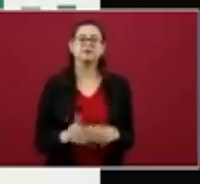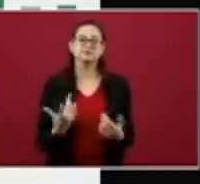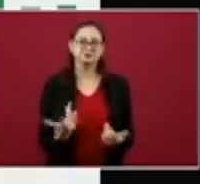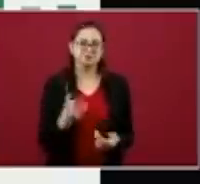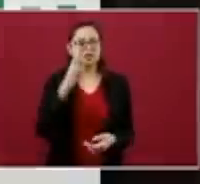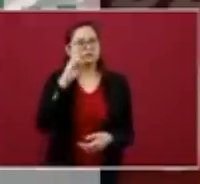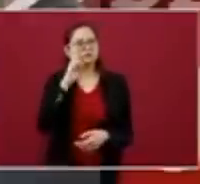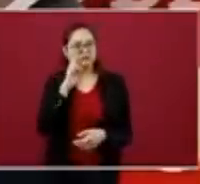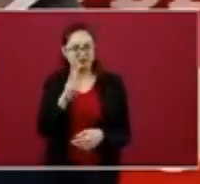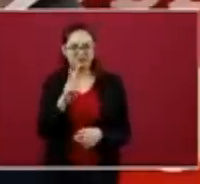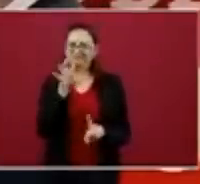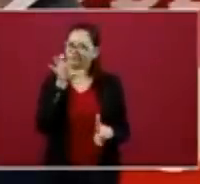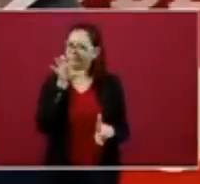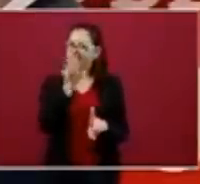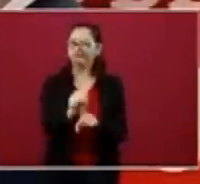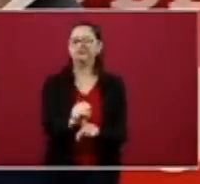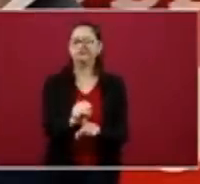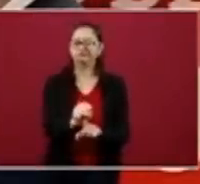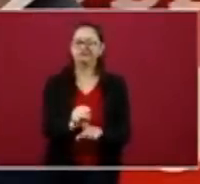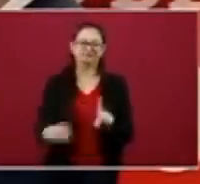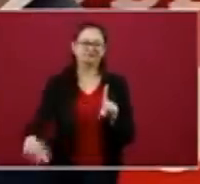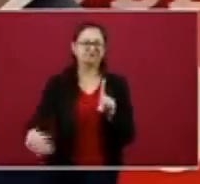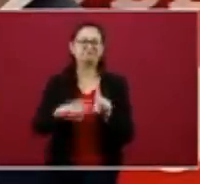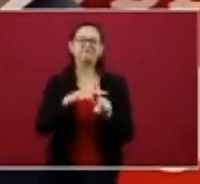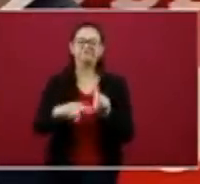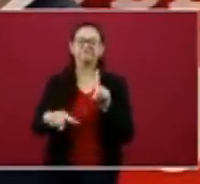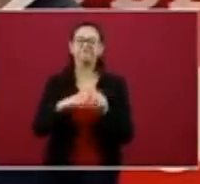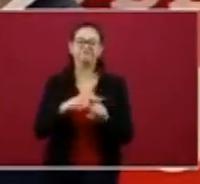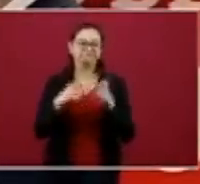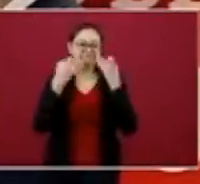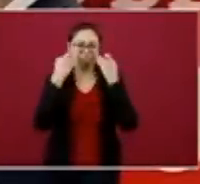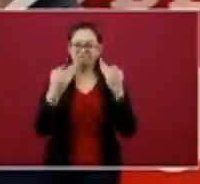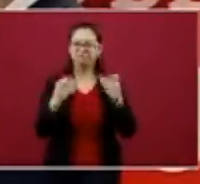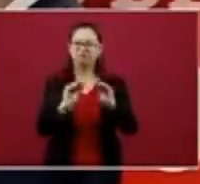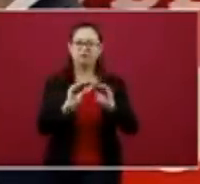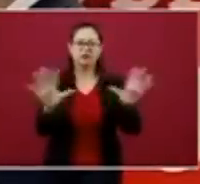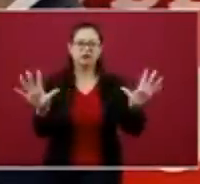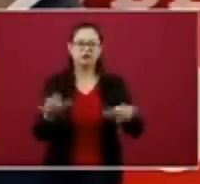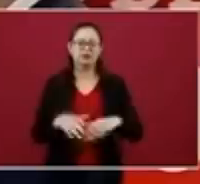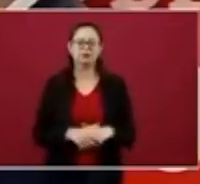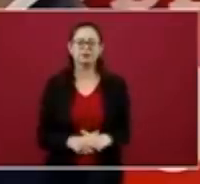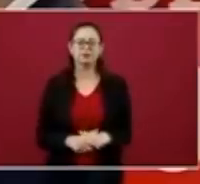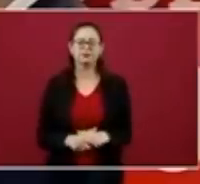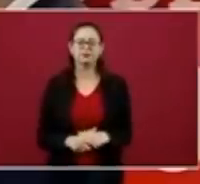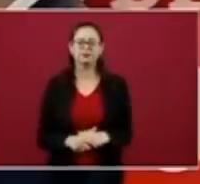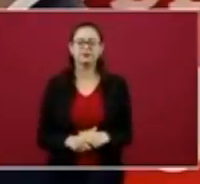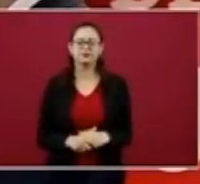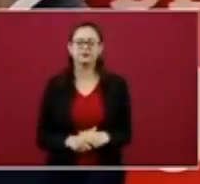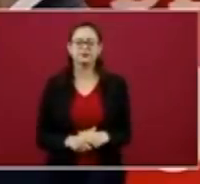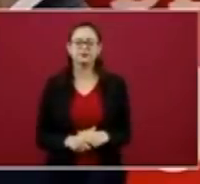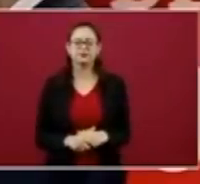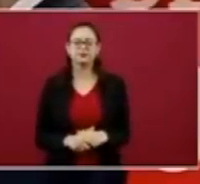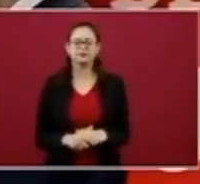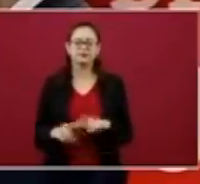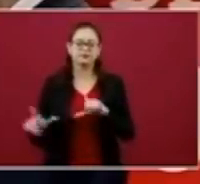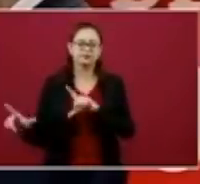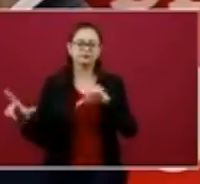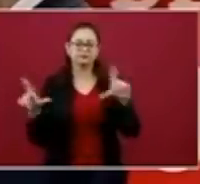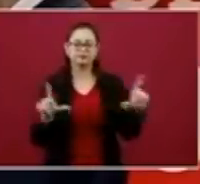resultado muy evidente y muy positivo en ese sentido. La que sigue, por